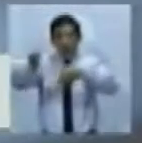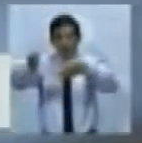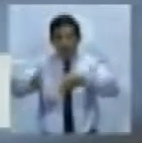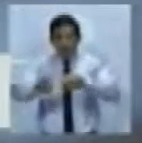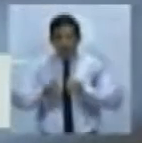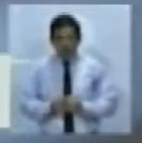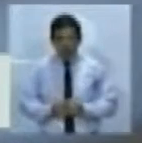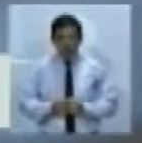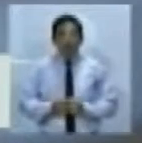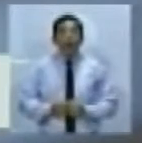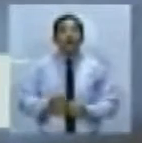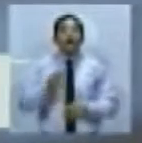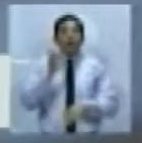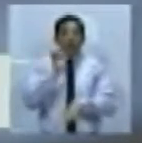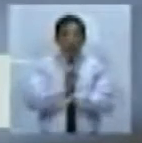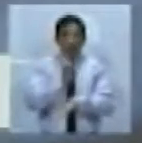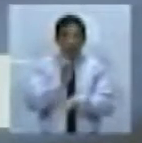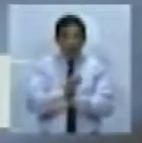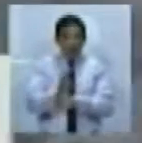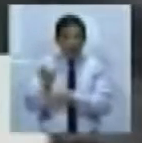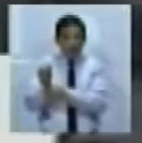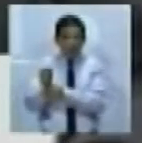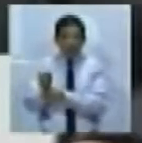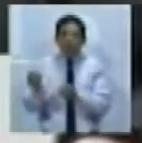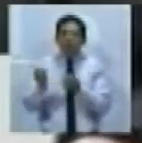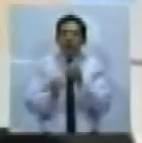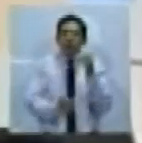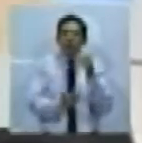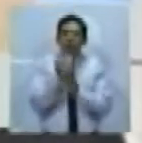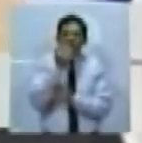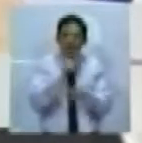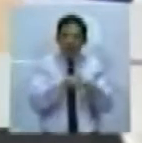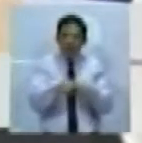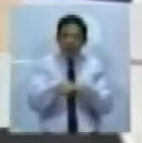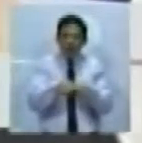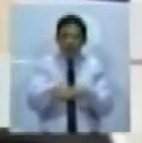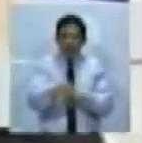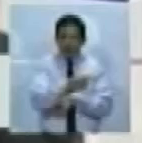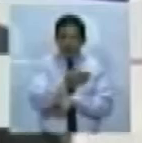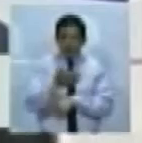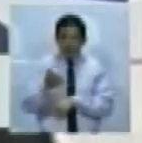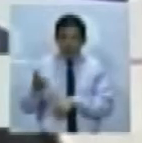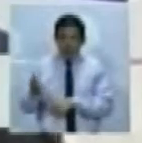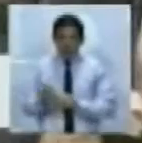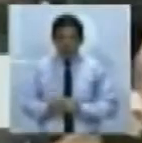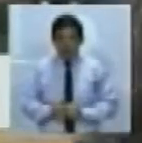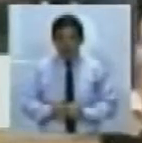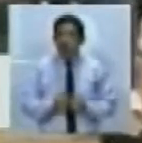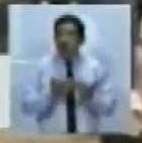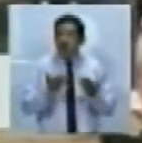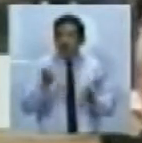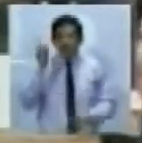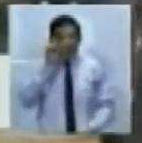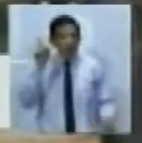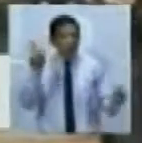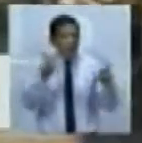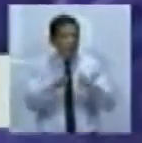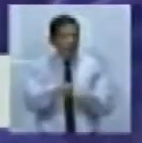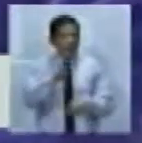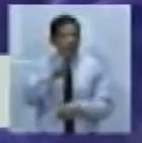y Ciberseguro y Ecuador Innovador y Competitivo. Todo esto como parte del Acuerdo